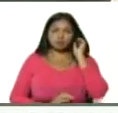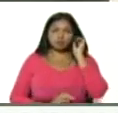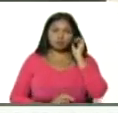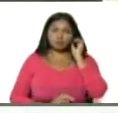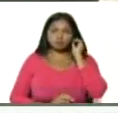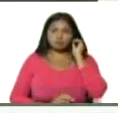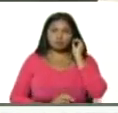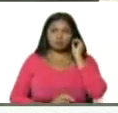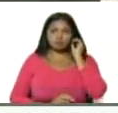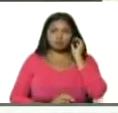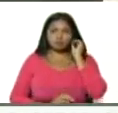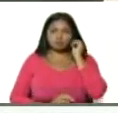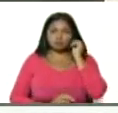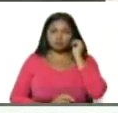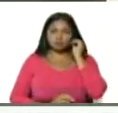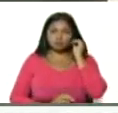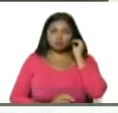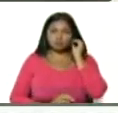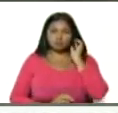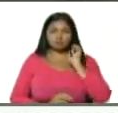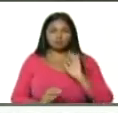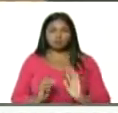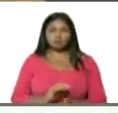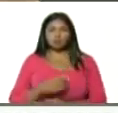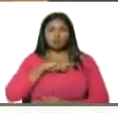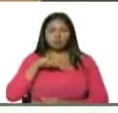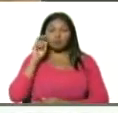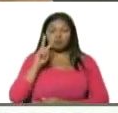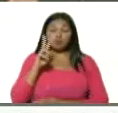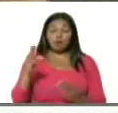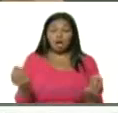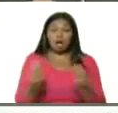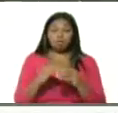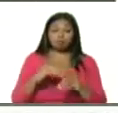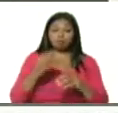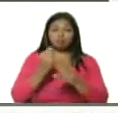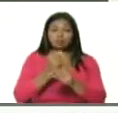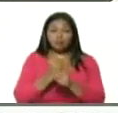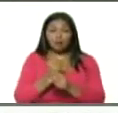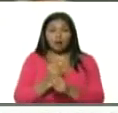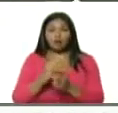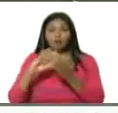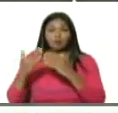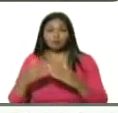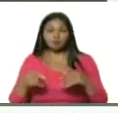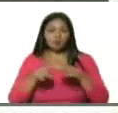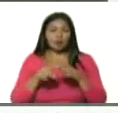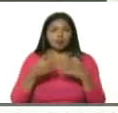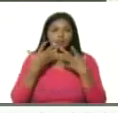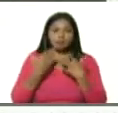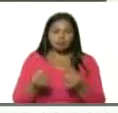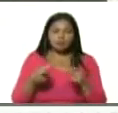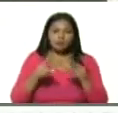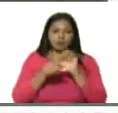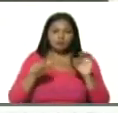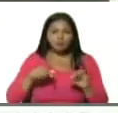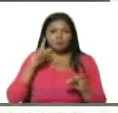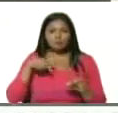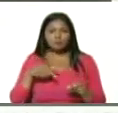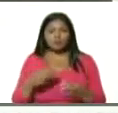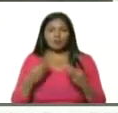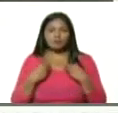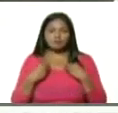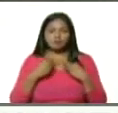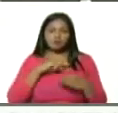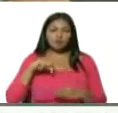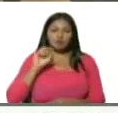surta el efecto que estamos buscando, que es precisamente trabajar en conjunto, trabajar en común y entender la circunstancia en la que vive